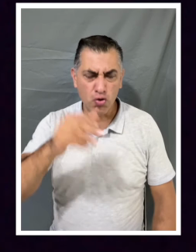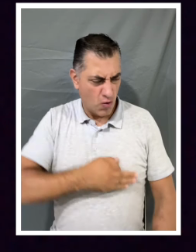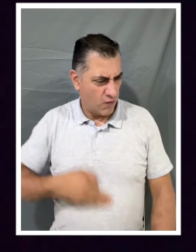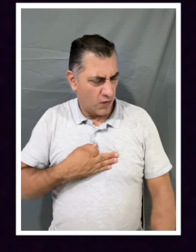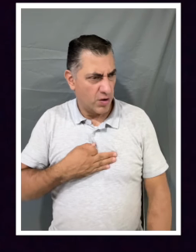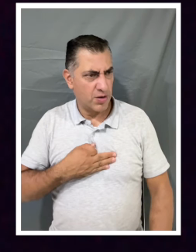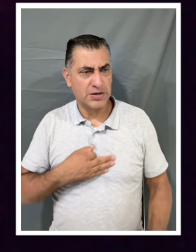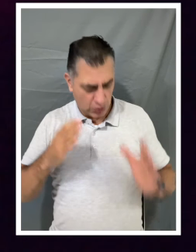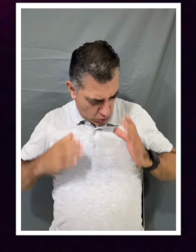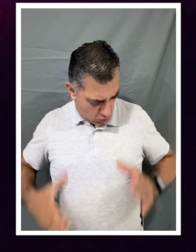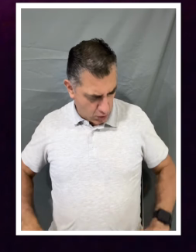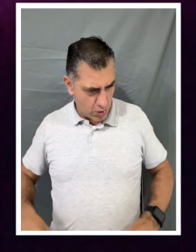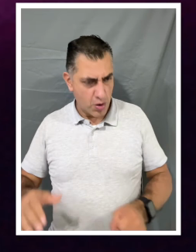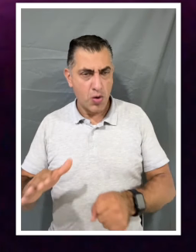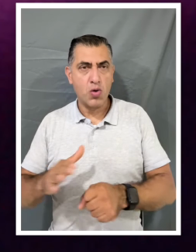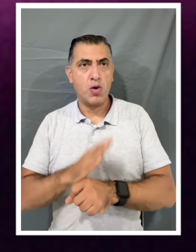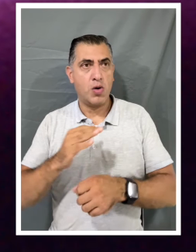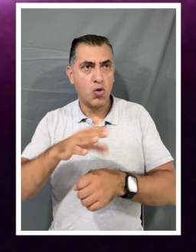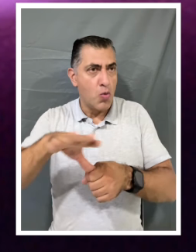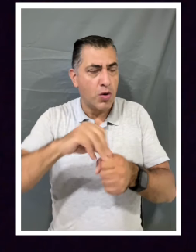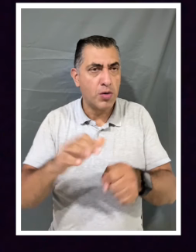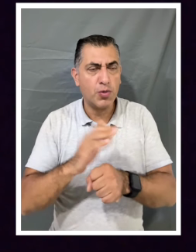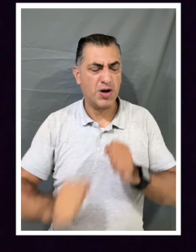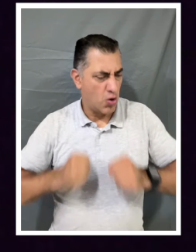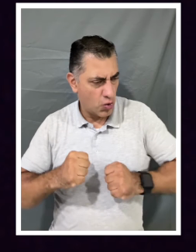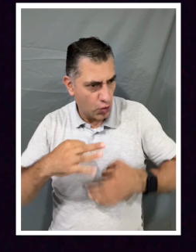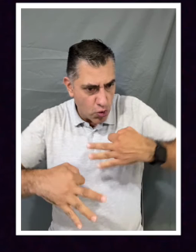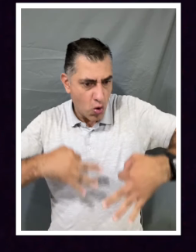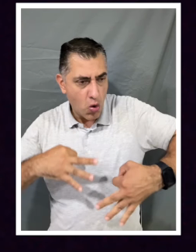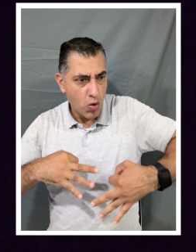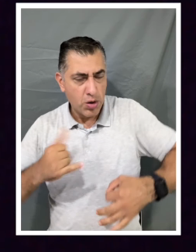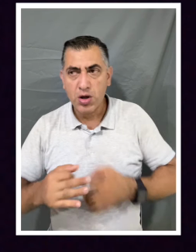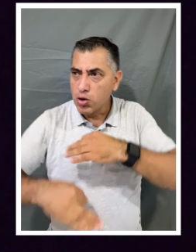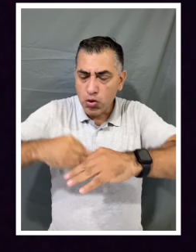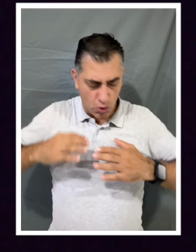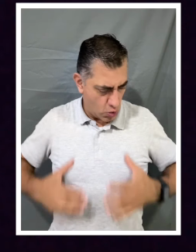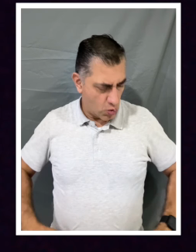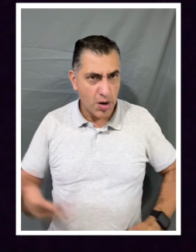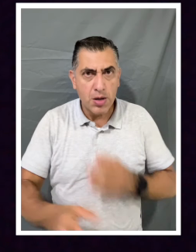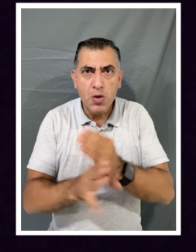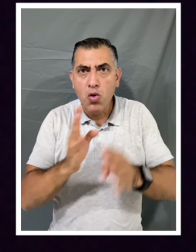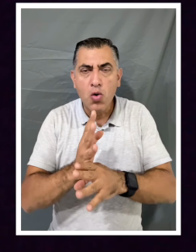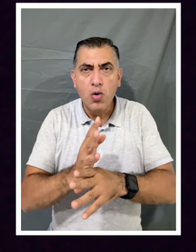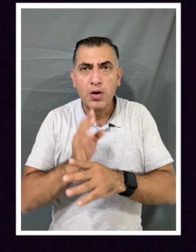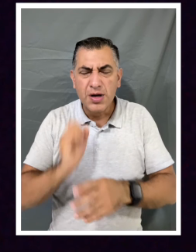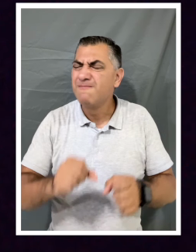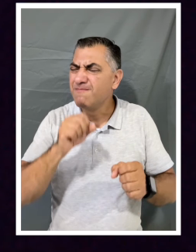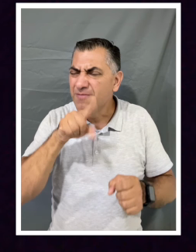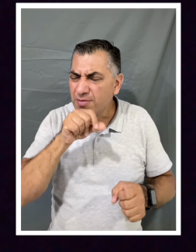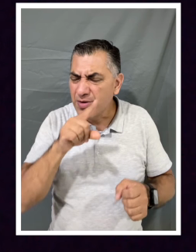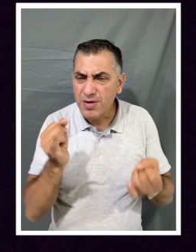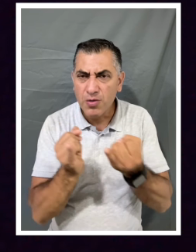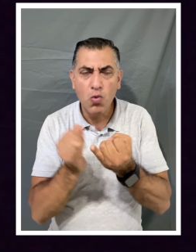felicitas a Chucho completo porque él corrió el maratón y él representa todo un cuerpo y todo el cuerpo hizo cosas esto es lo mismo